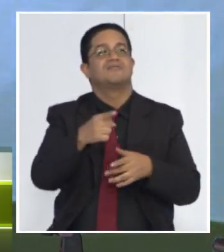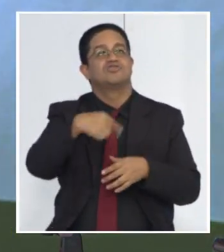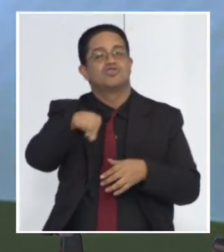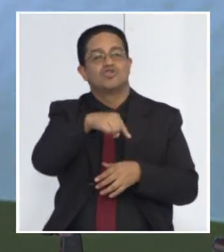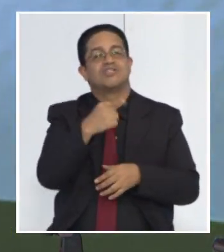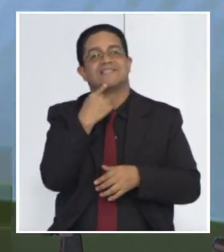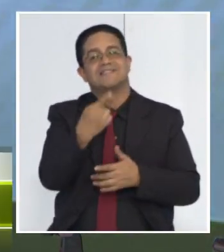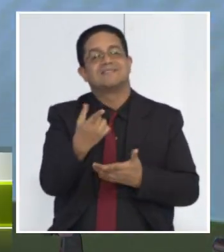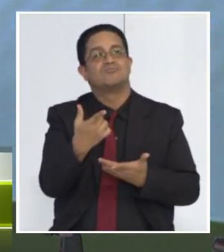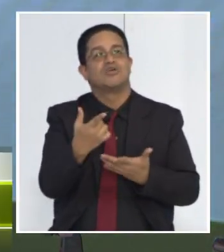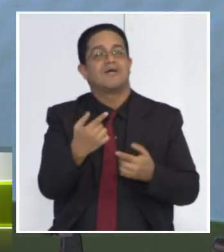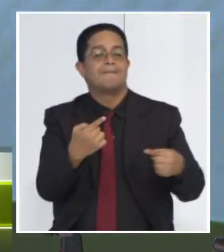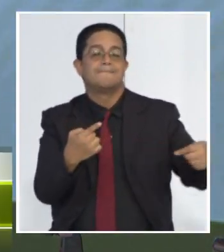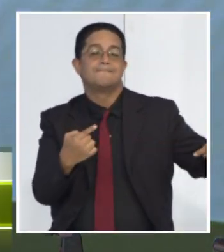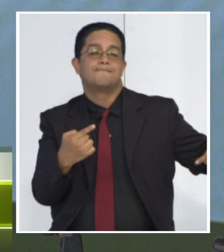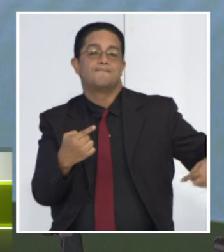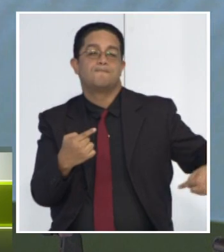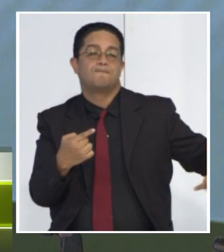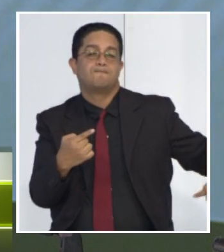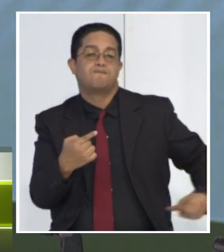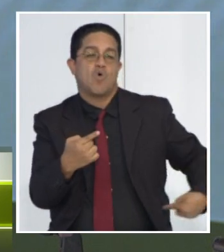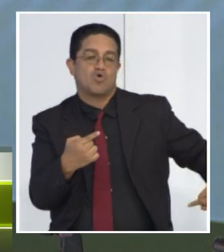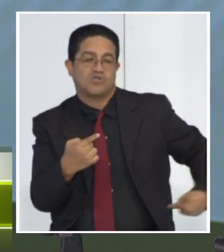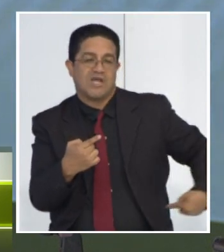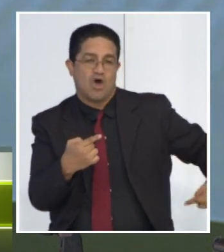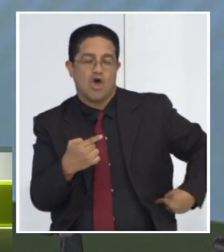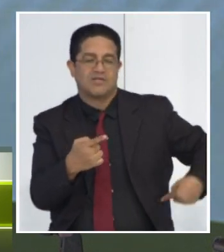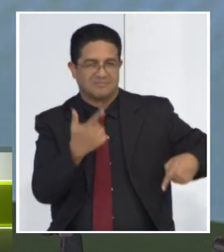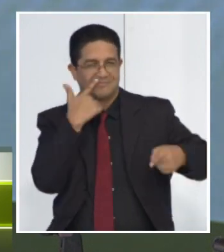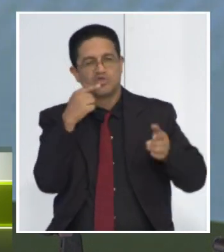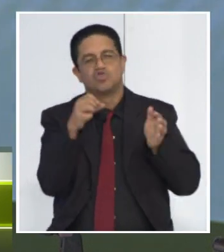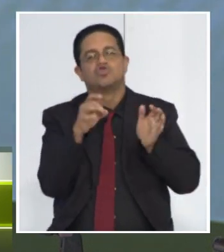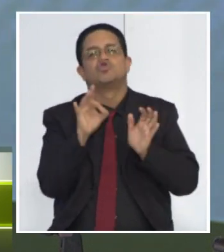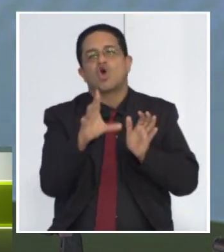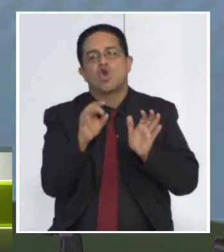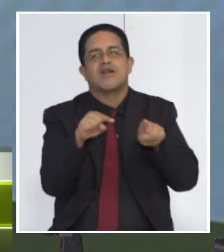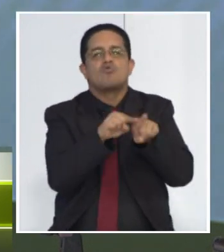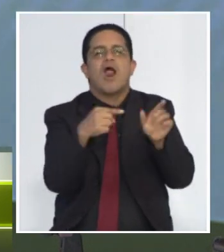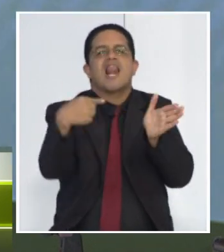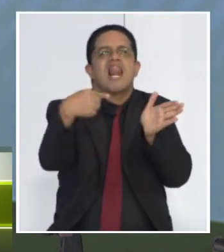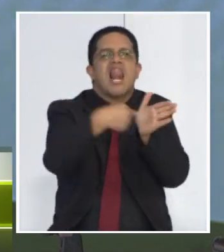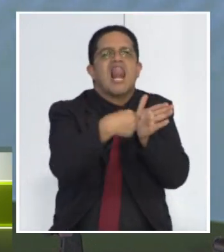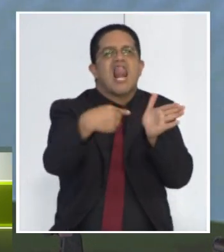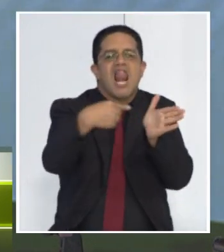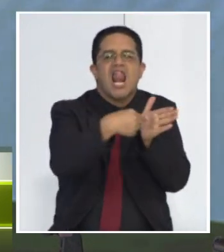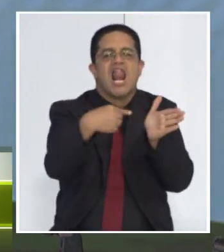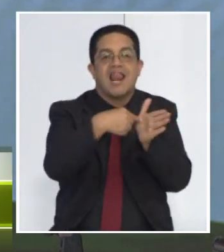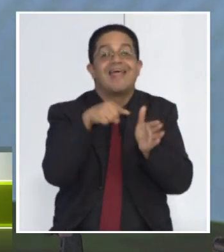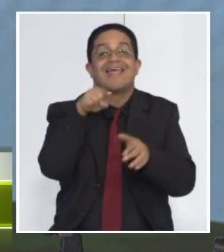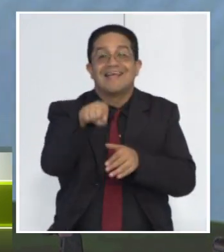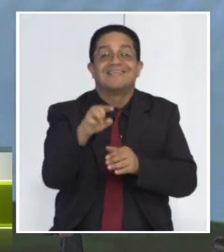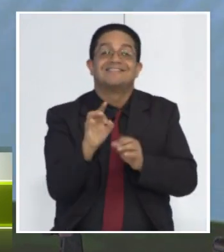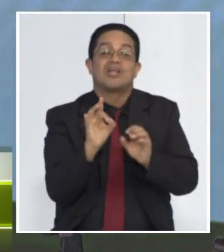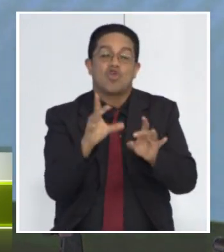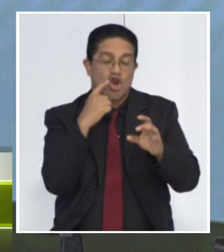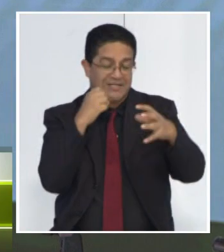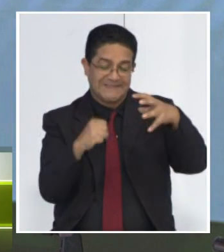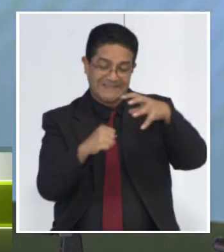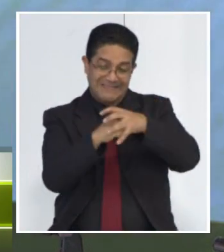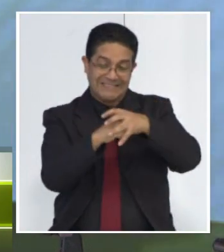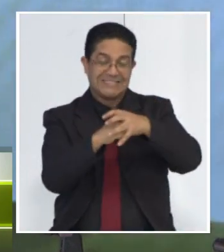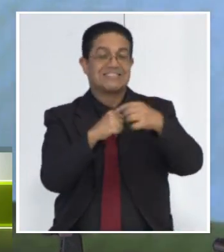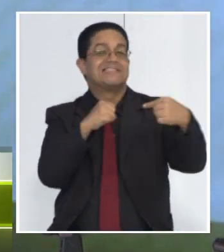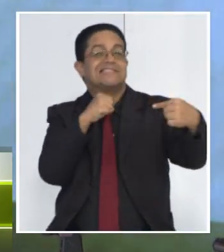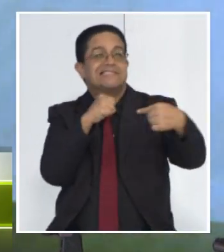llamamos el pinzamiento fémoro-acetabular. El pinzamiento fémoro-acetabular es una patología que conlleva a la destrucción